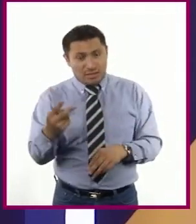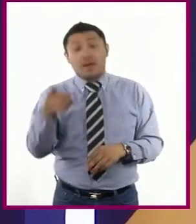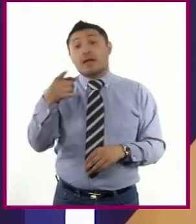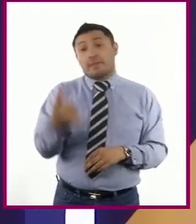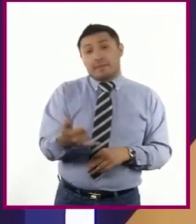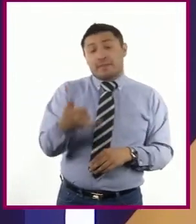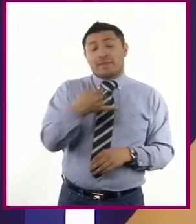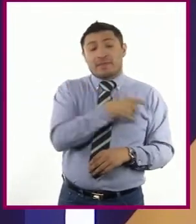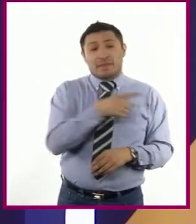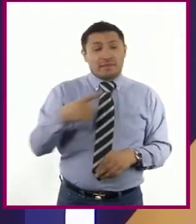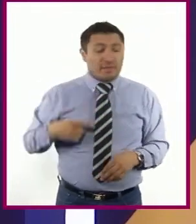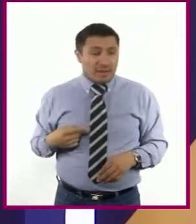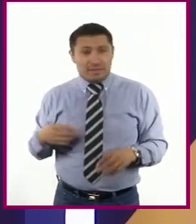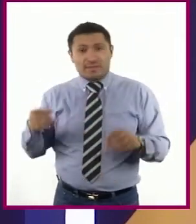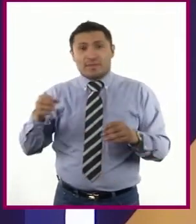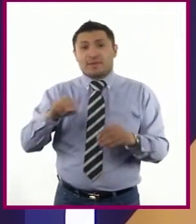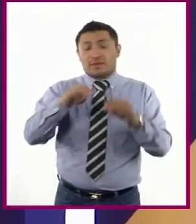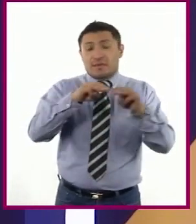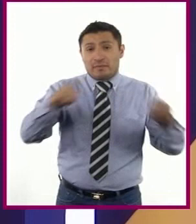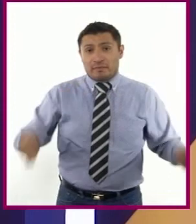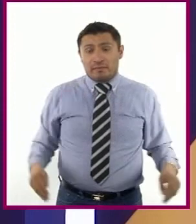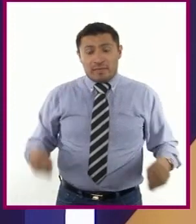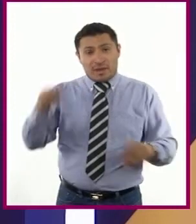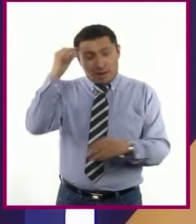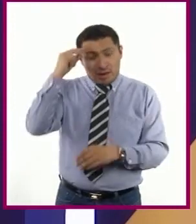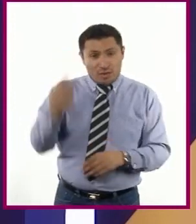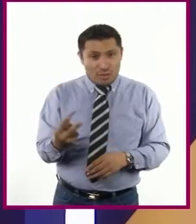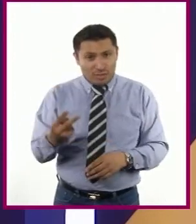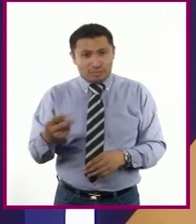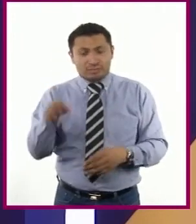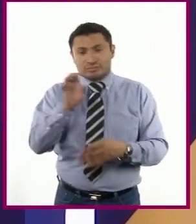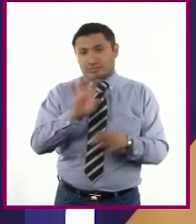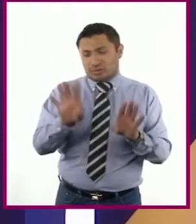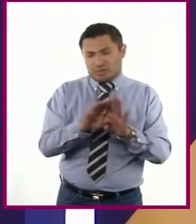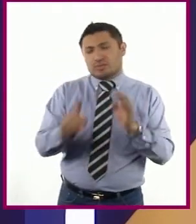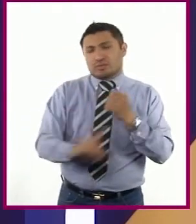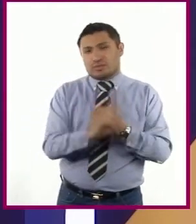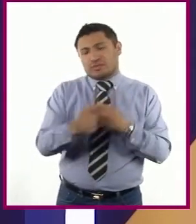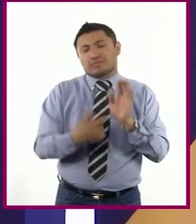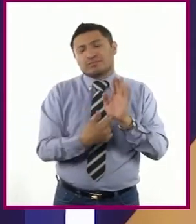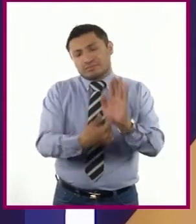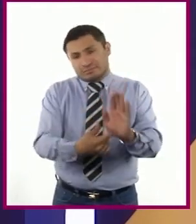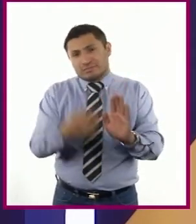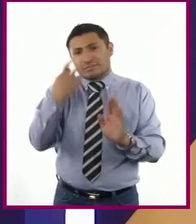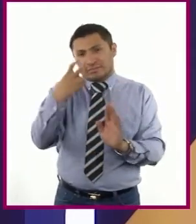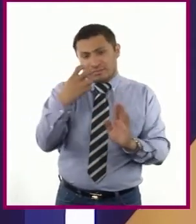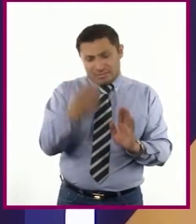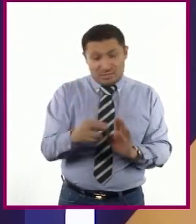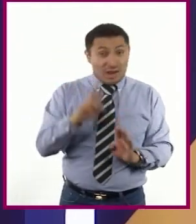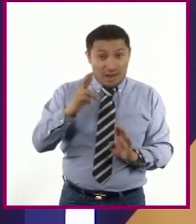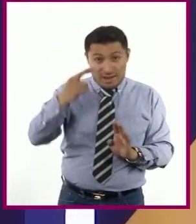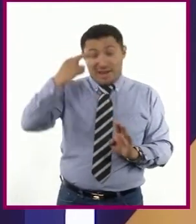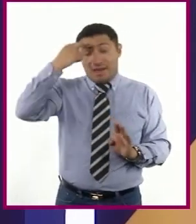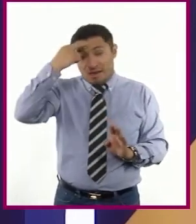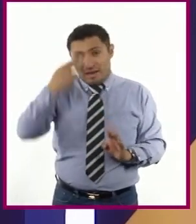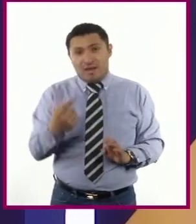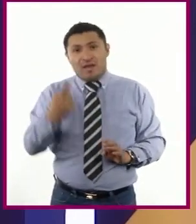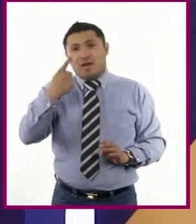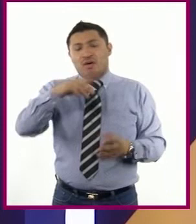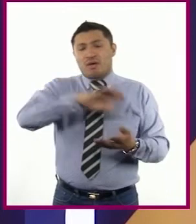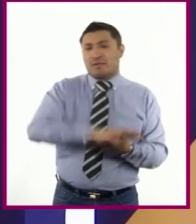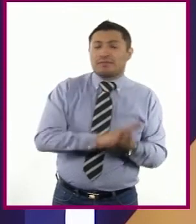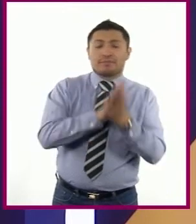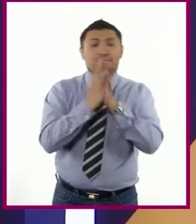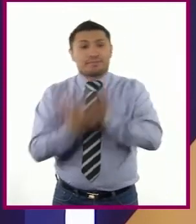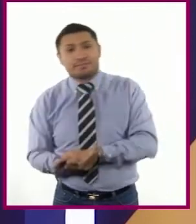debemos expresarlo en metros cuadrados, como se enuncia en el problema. Para ello, recurriremos a una